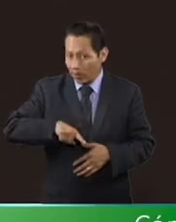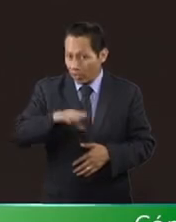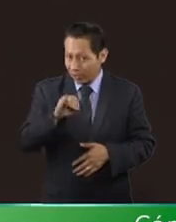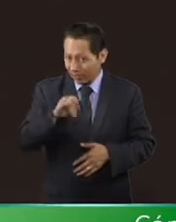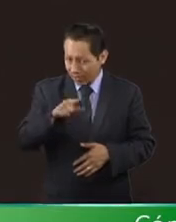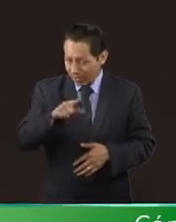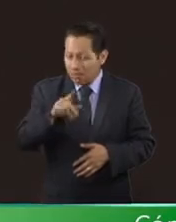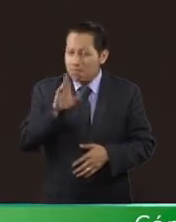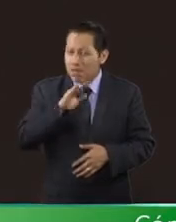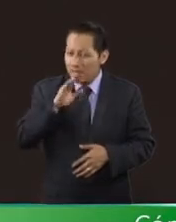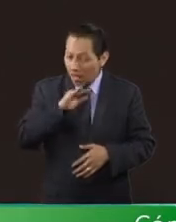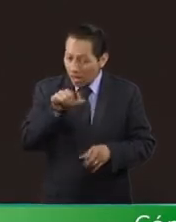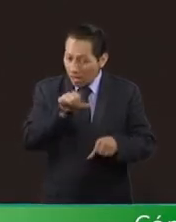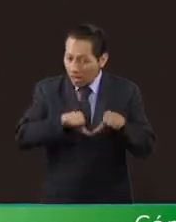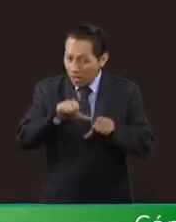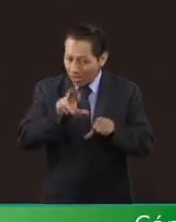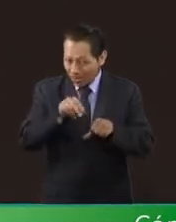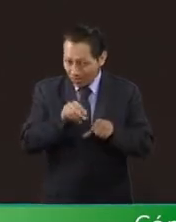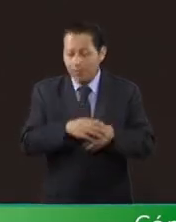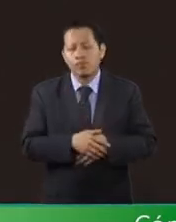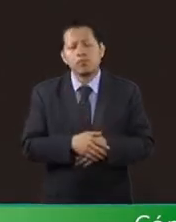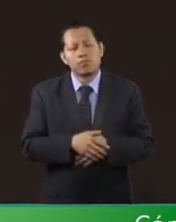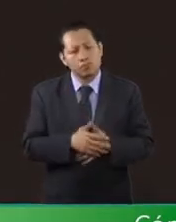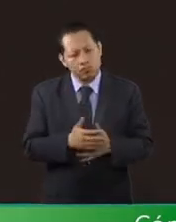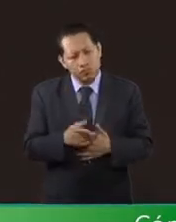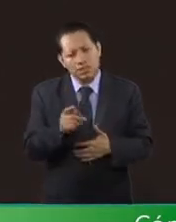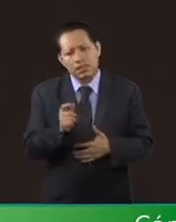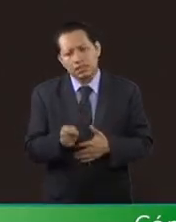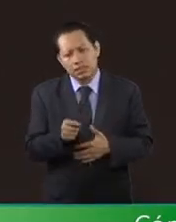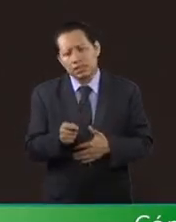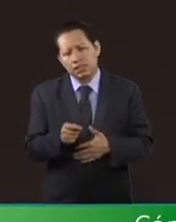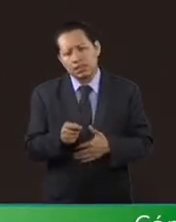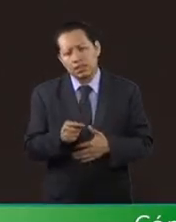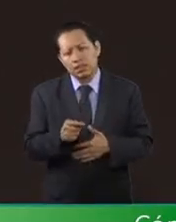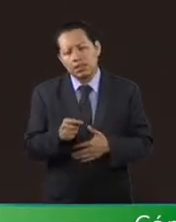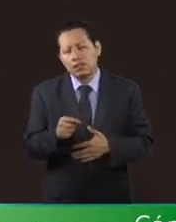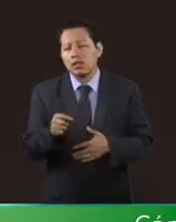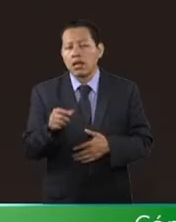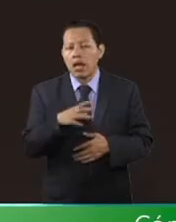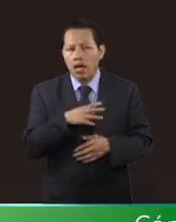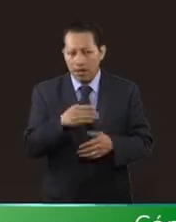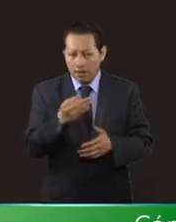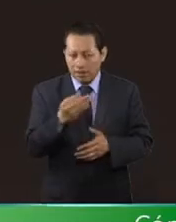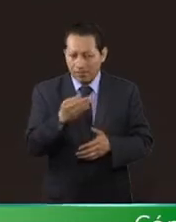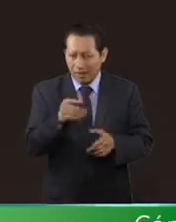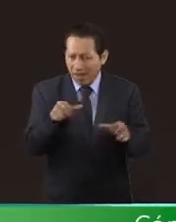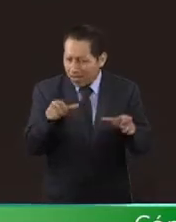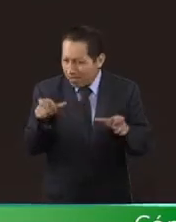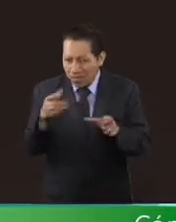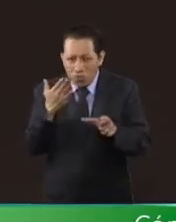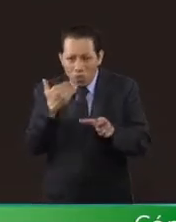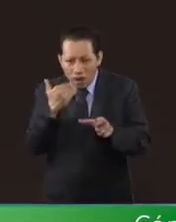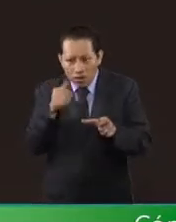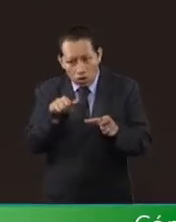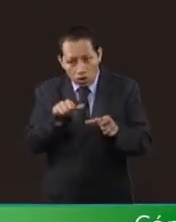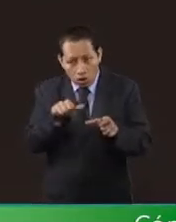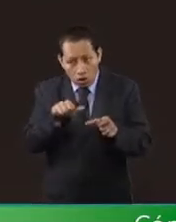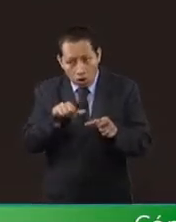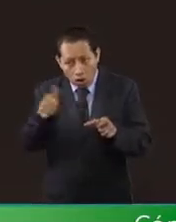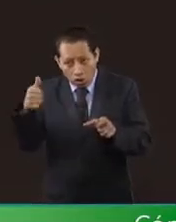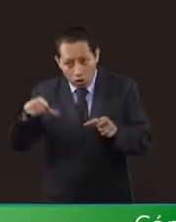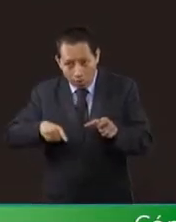civiles. No le echen la culpa de la inseguridad a otros gobiernos, ni a las